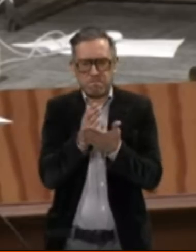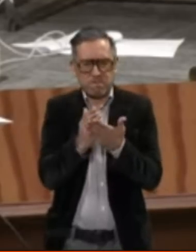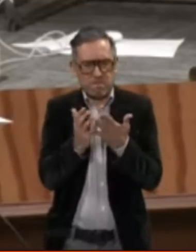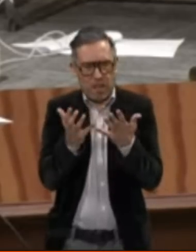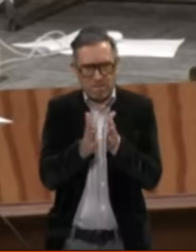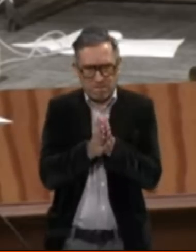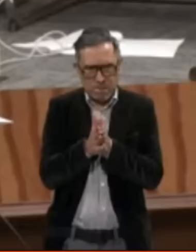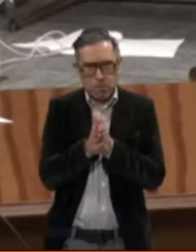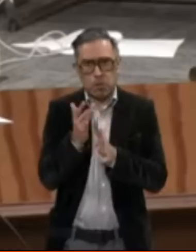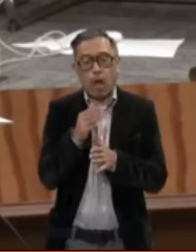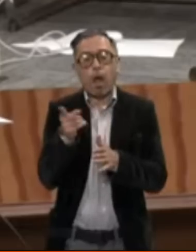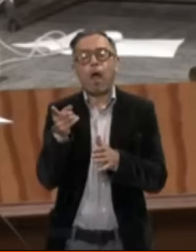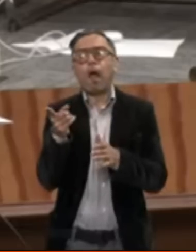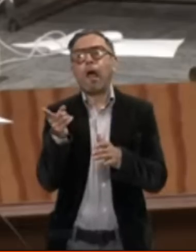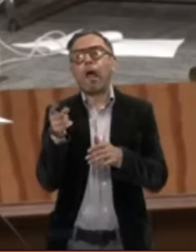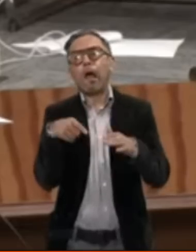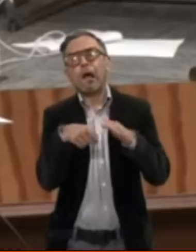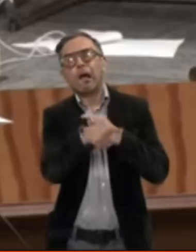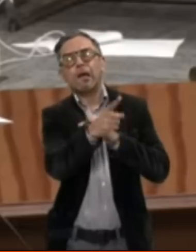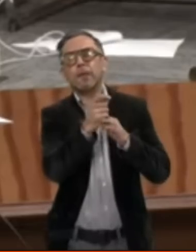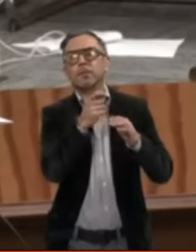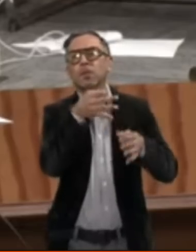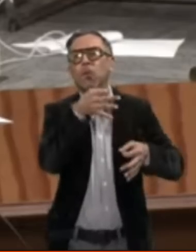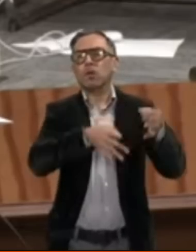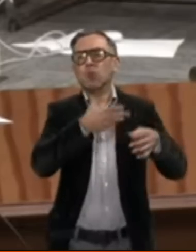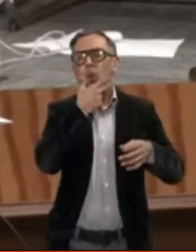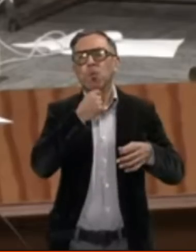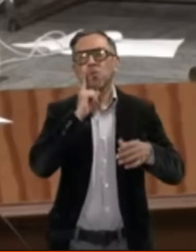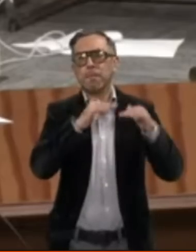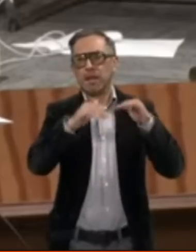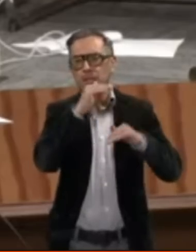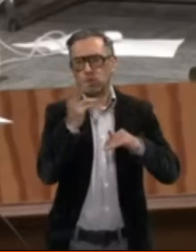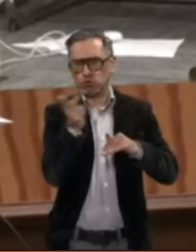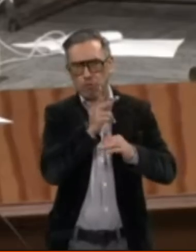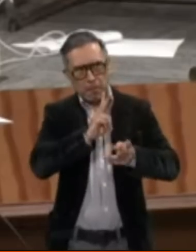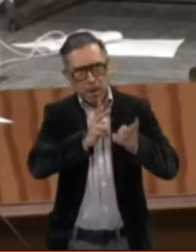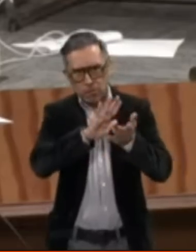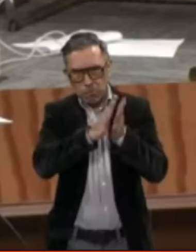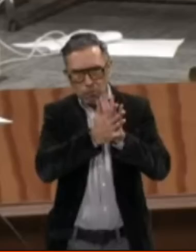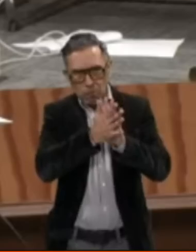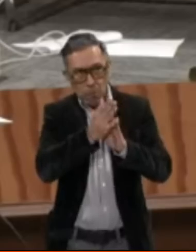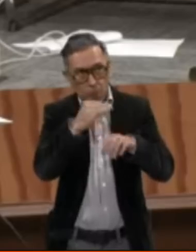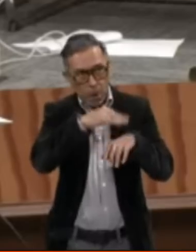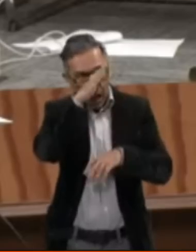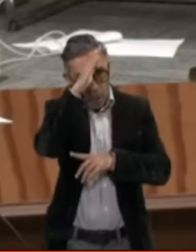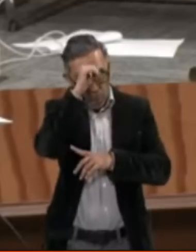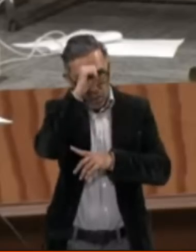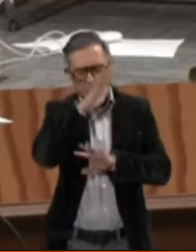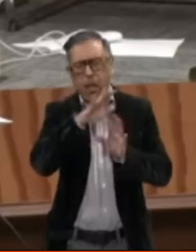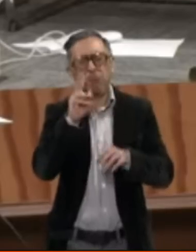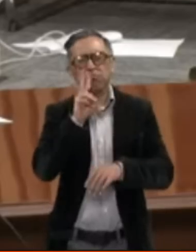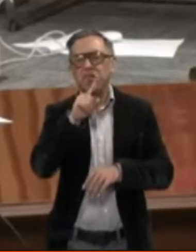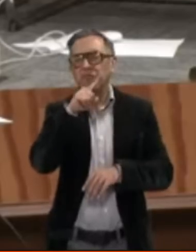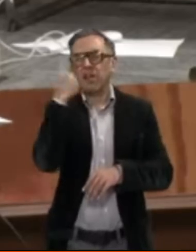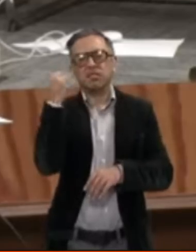en acuerdo con jueces y magistrados que se ven ya derrotados moralmente. Es